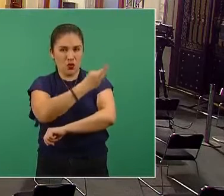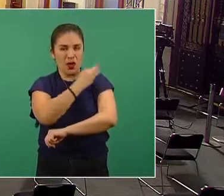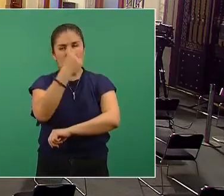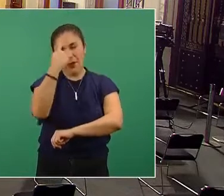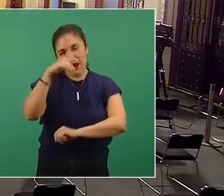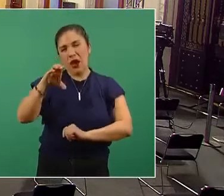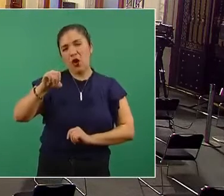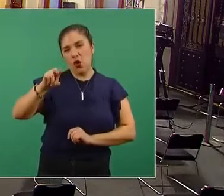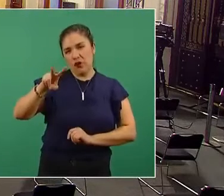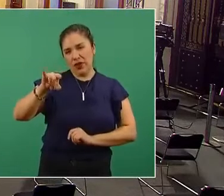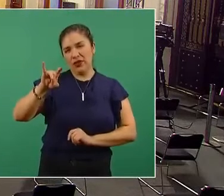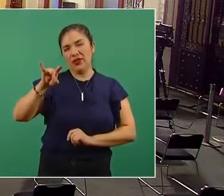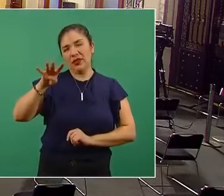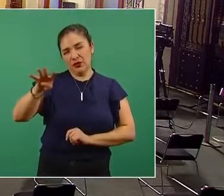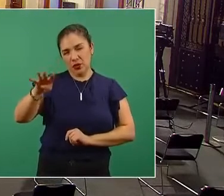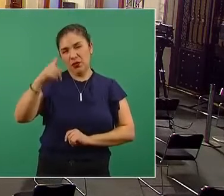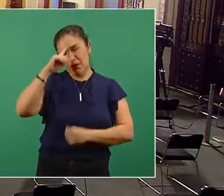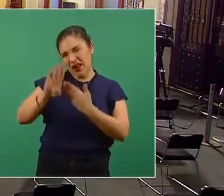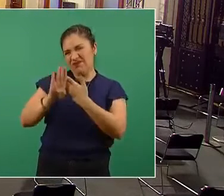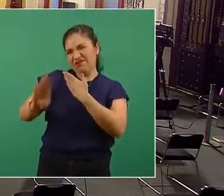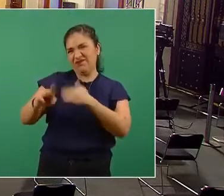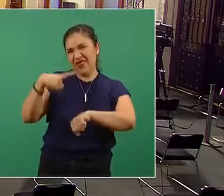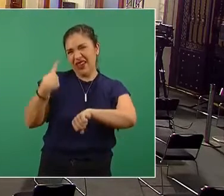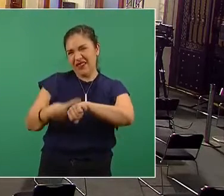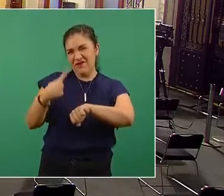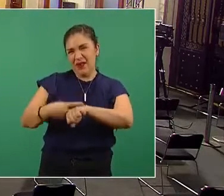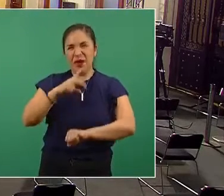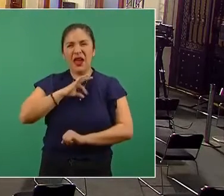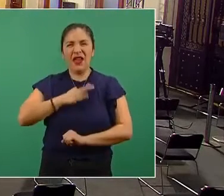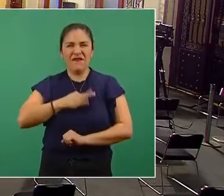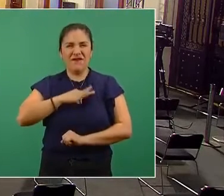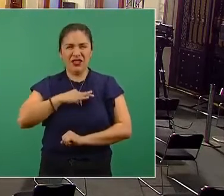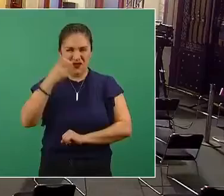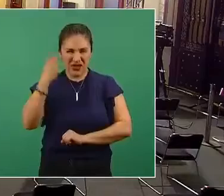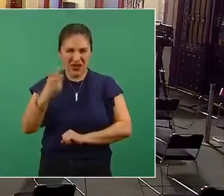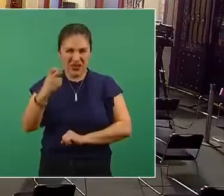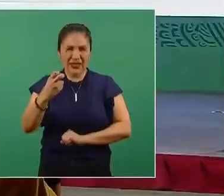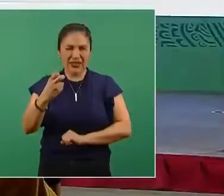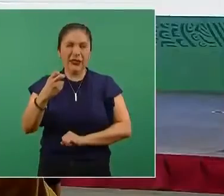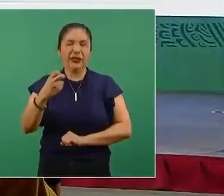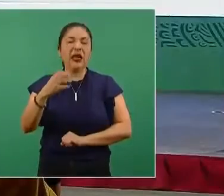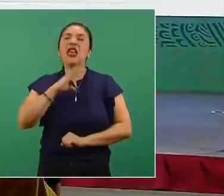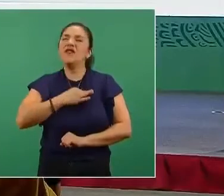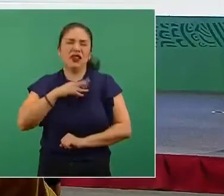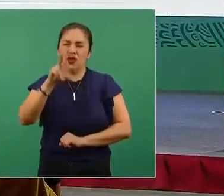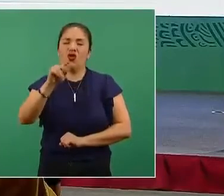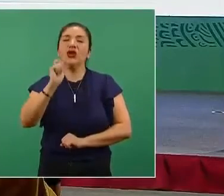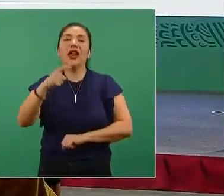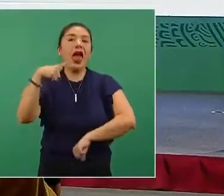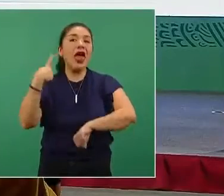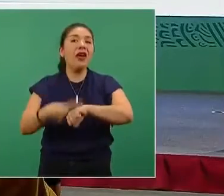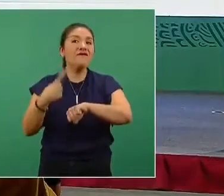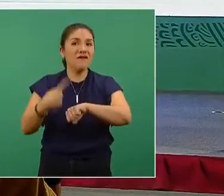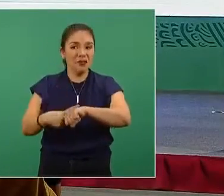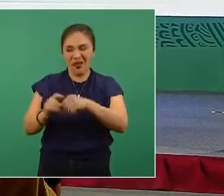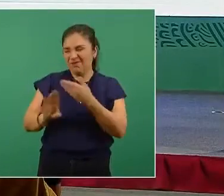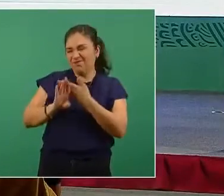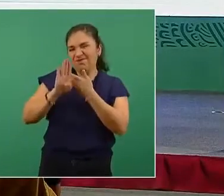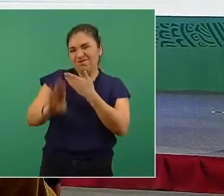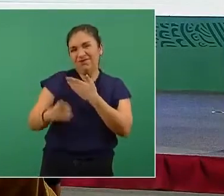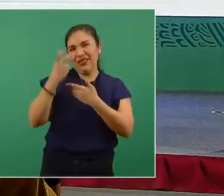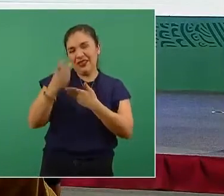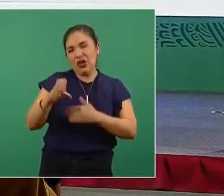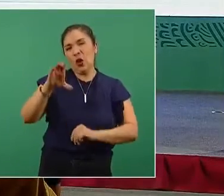contra el virus SARS-CoV-2 para prevenir la infección, la enfermedad, más exactamente no la infección, sino la enfermedad